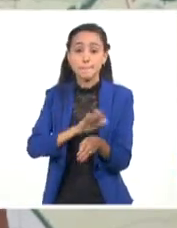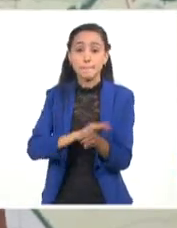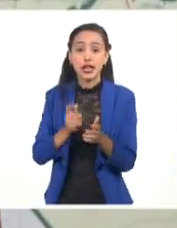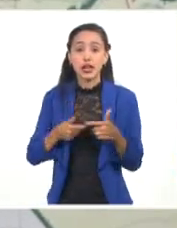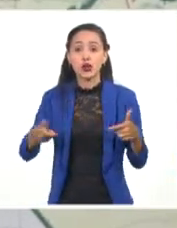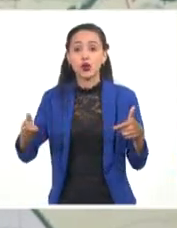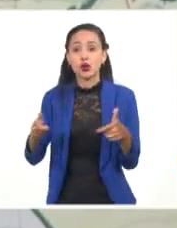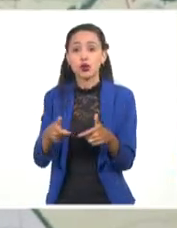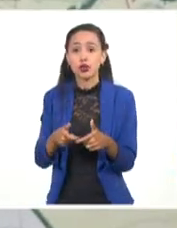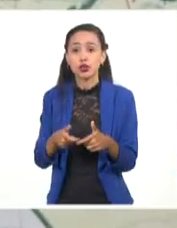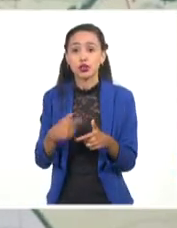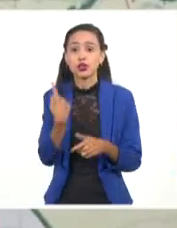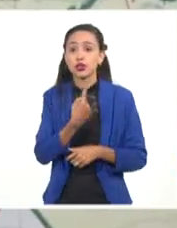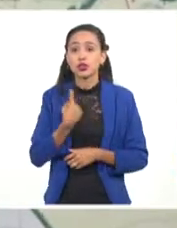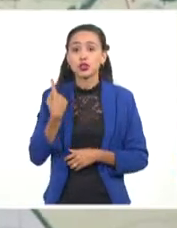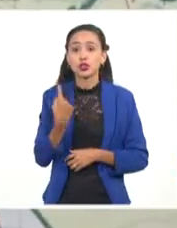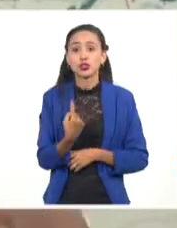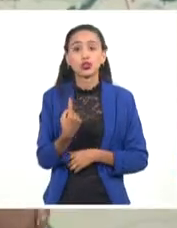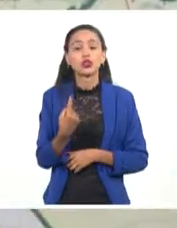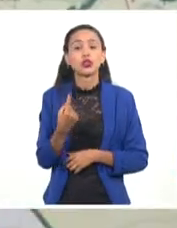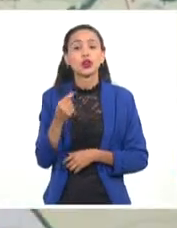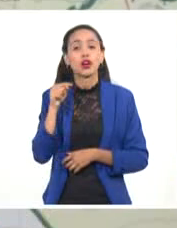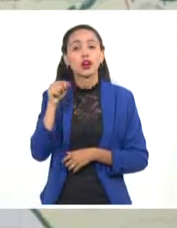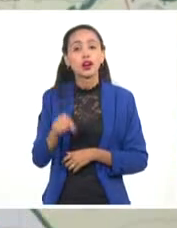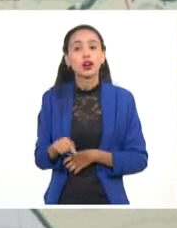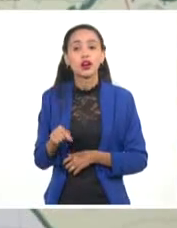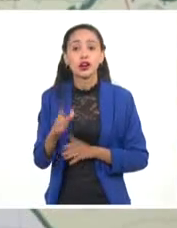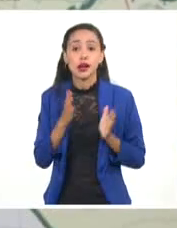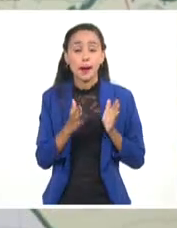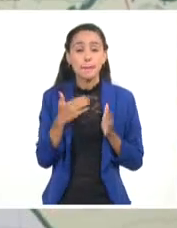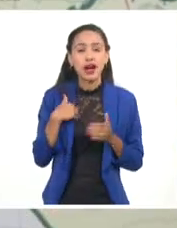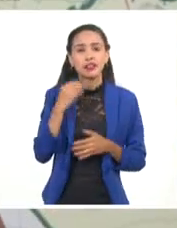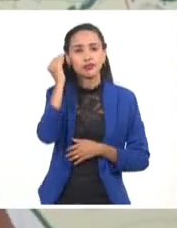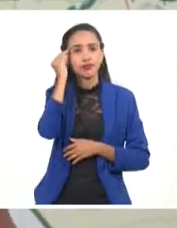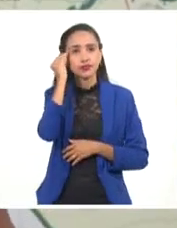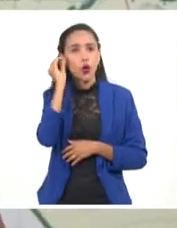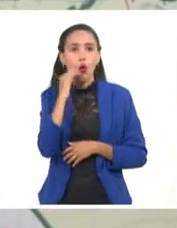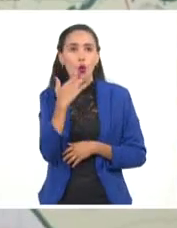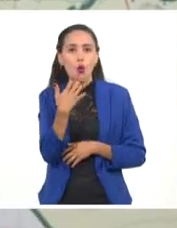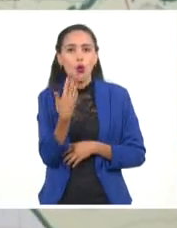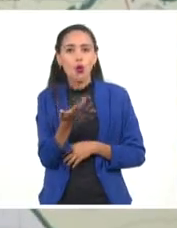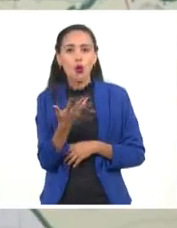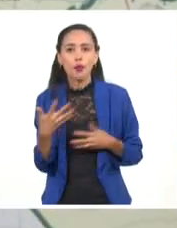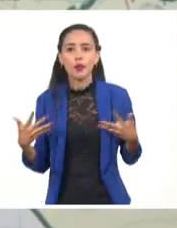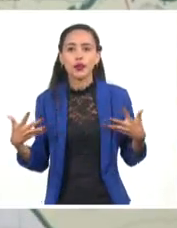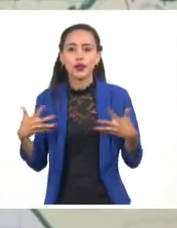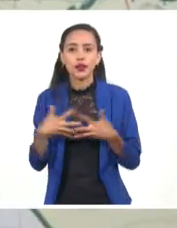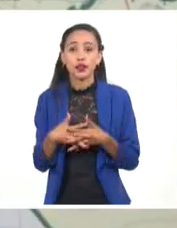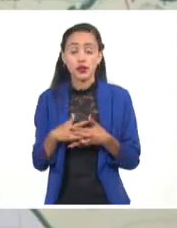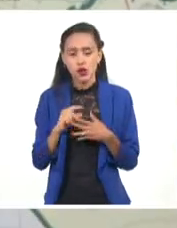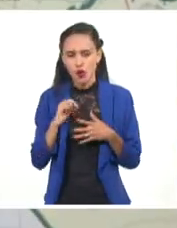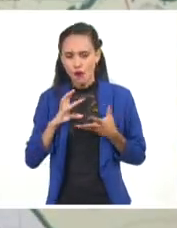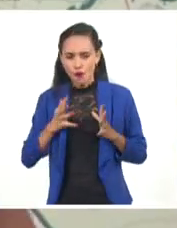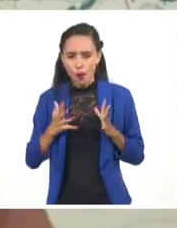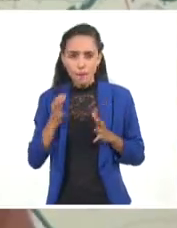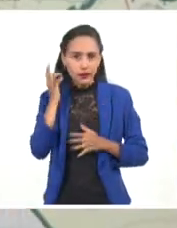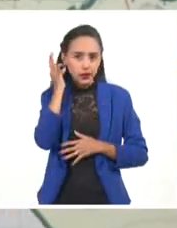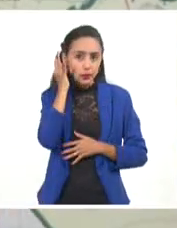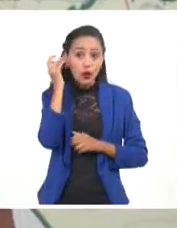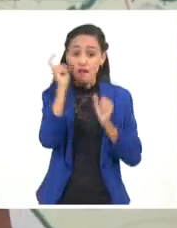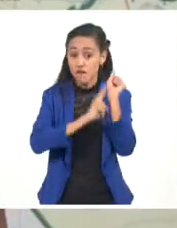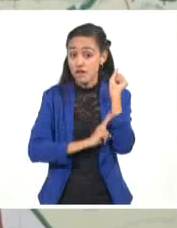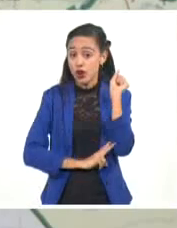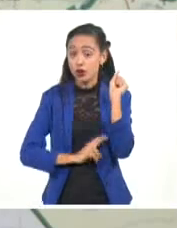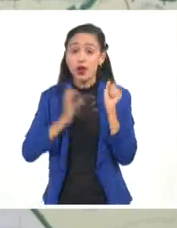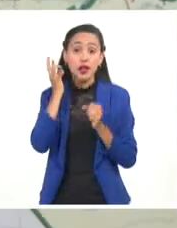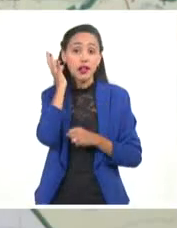y lo hemos llevado a la parte cognitiva, cómo vincular la actitud de la mujer, o sea, los valores